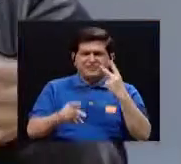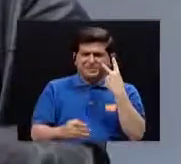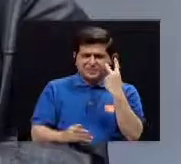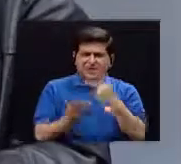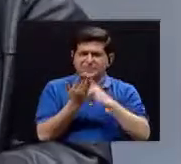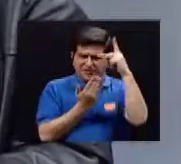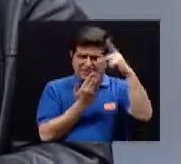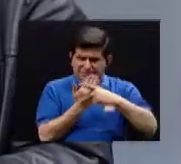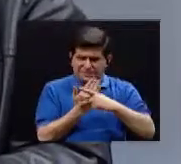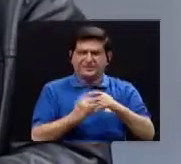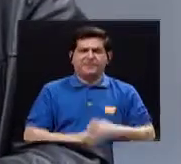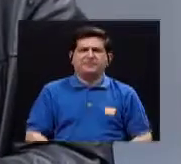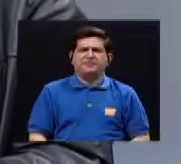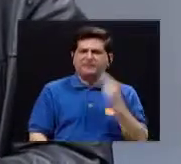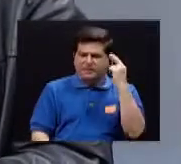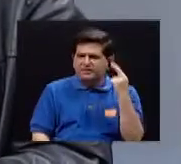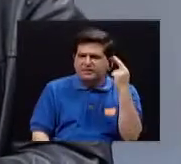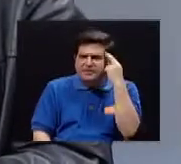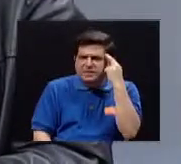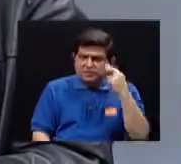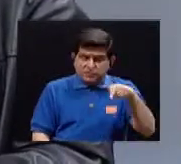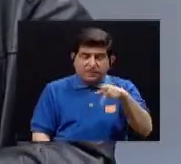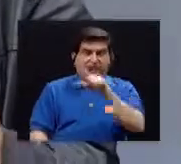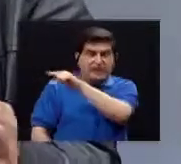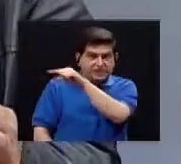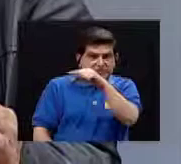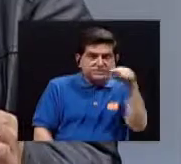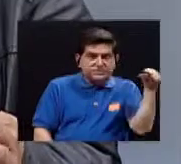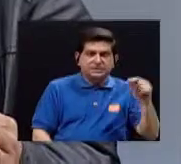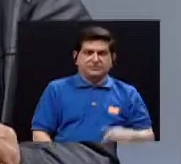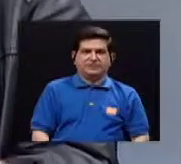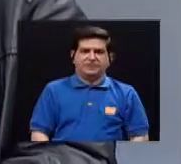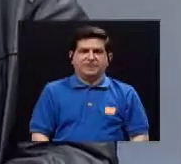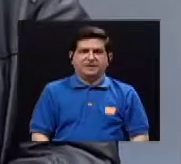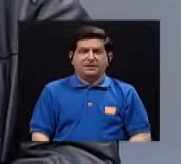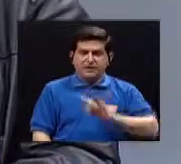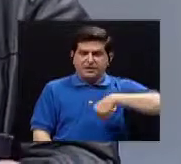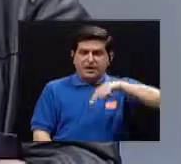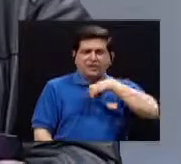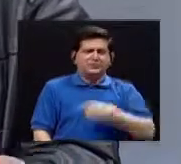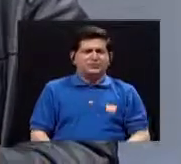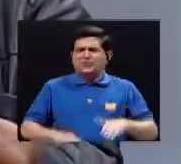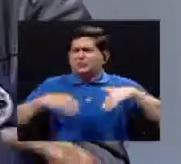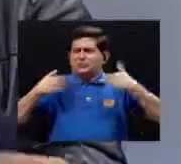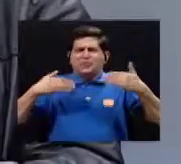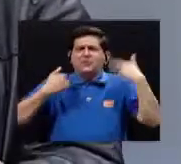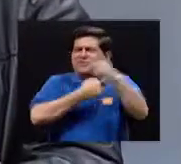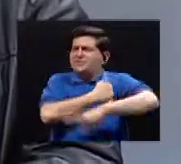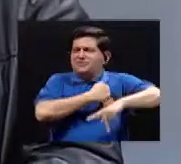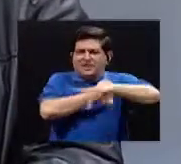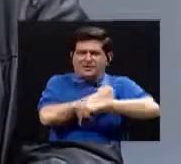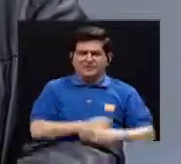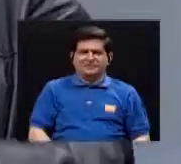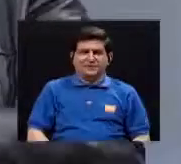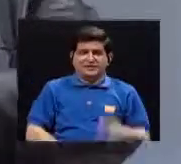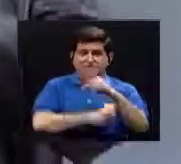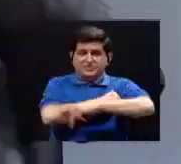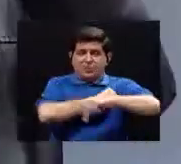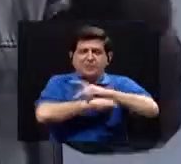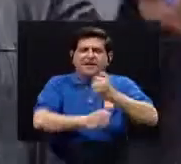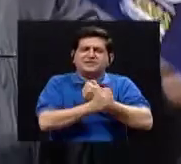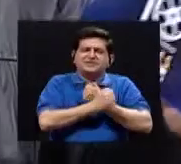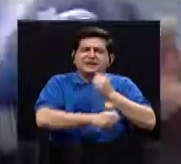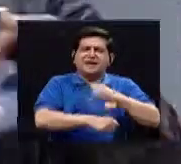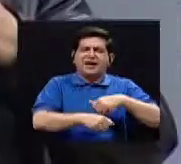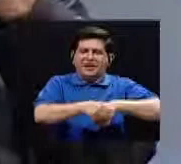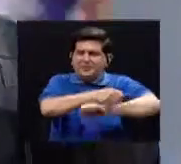queridos televidentes de lunes de cinemateca porque en esta semana estamos de plácemes en el país en el país